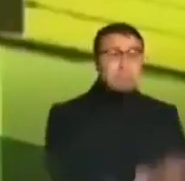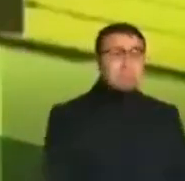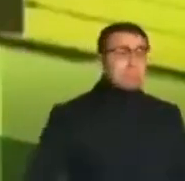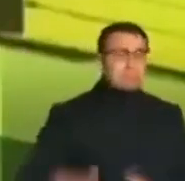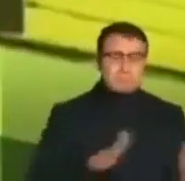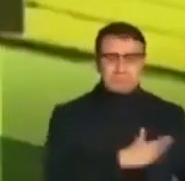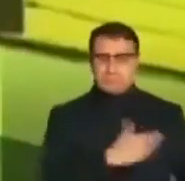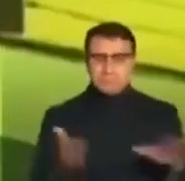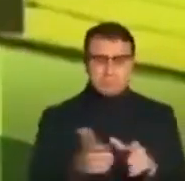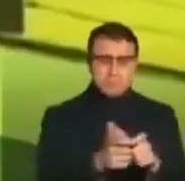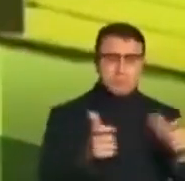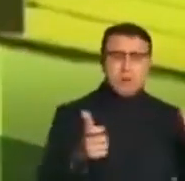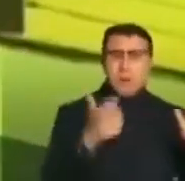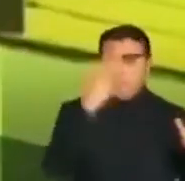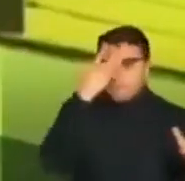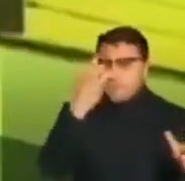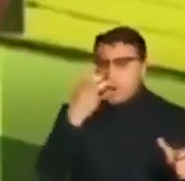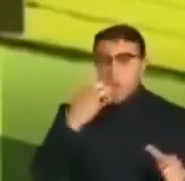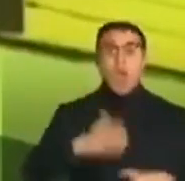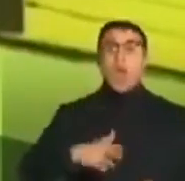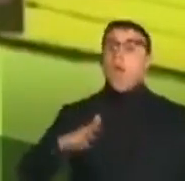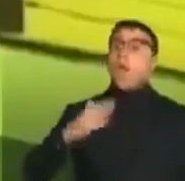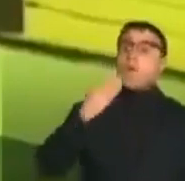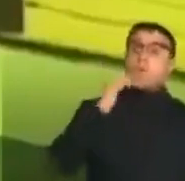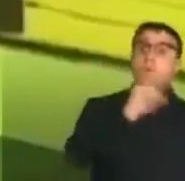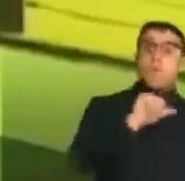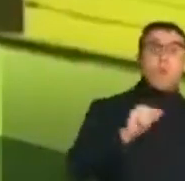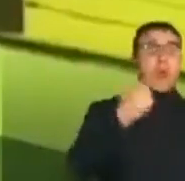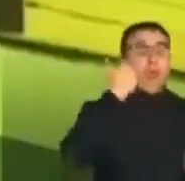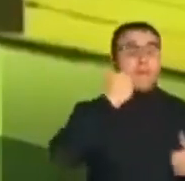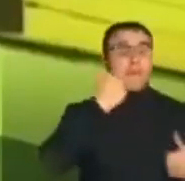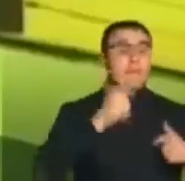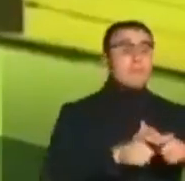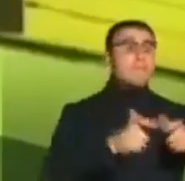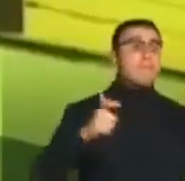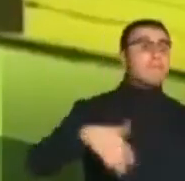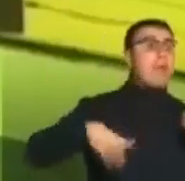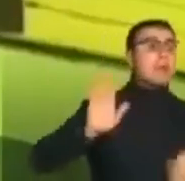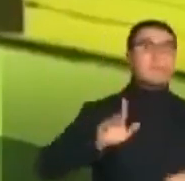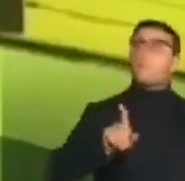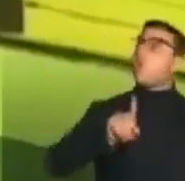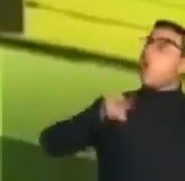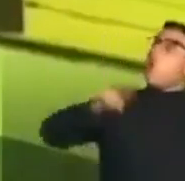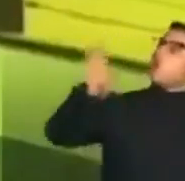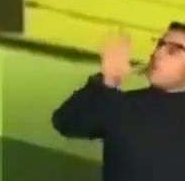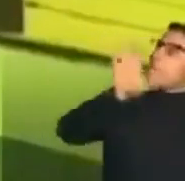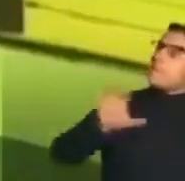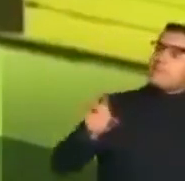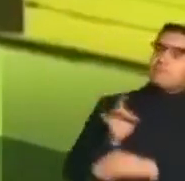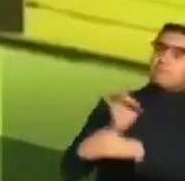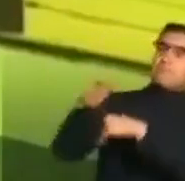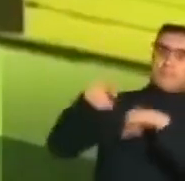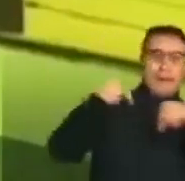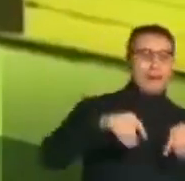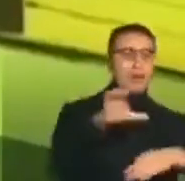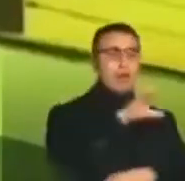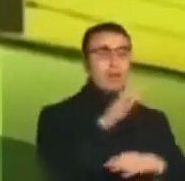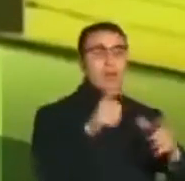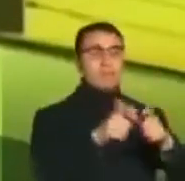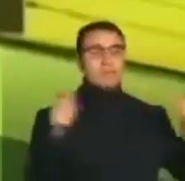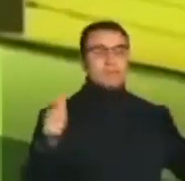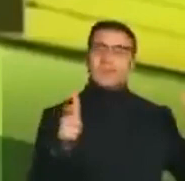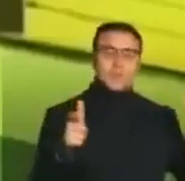porque las mujeres se enfermen más que en otros lugares del mundo, sino porque no